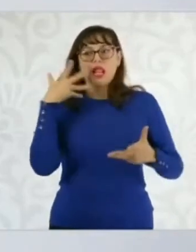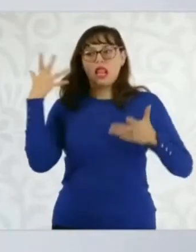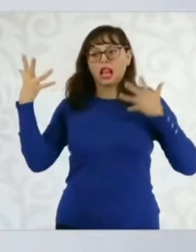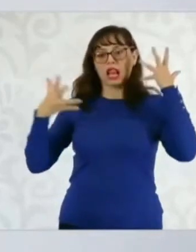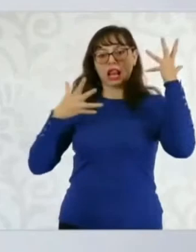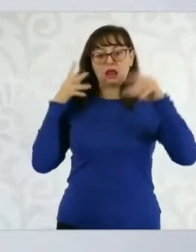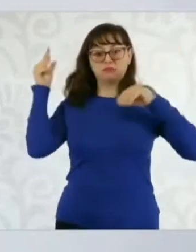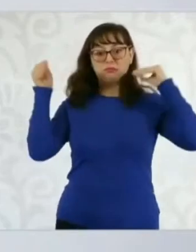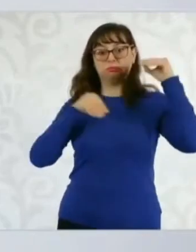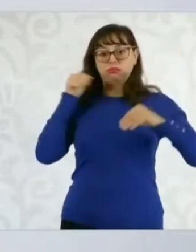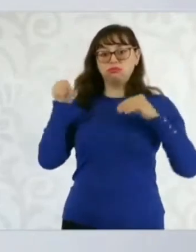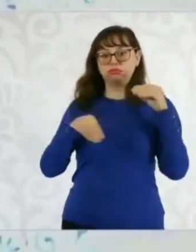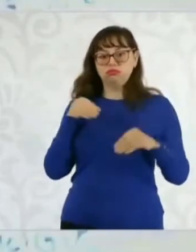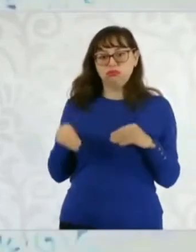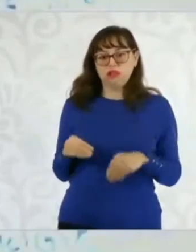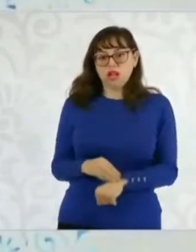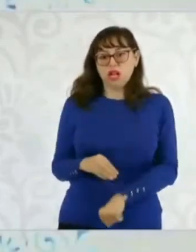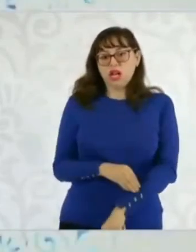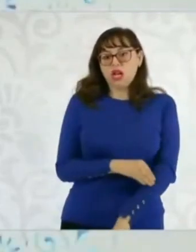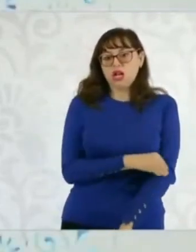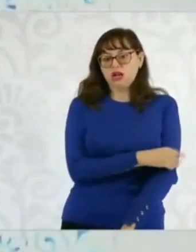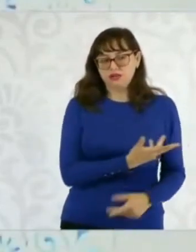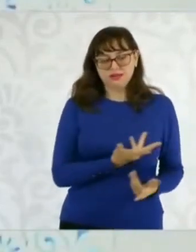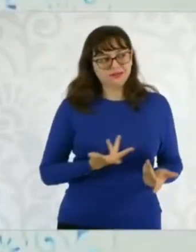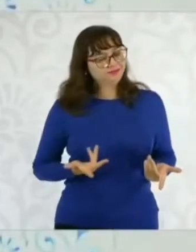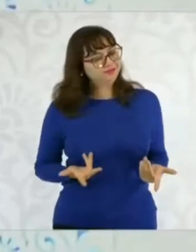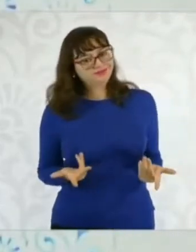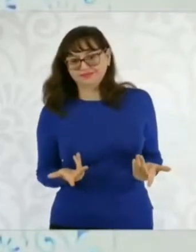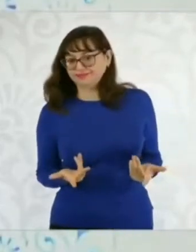una fiscalía diga que es un